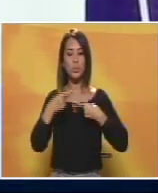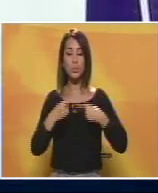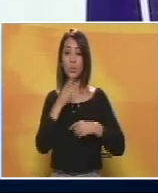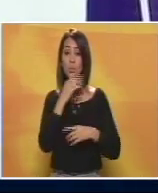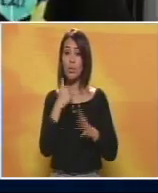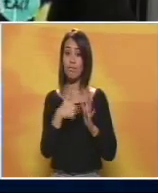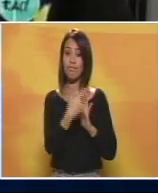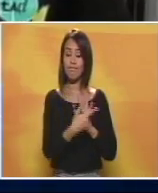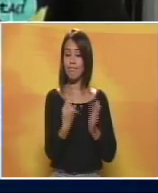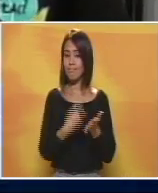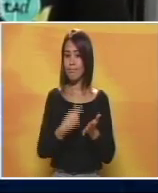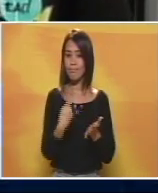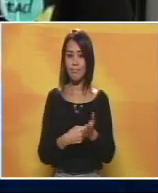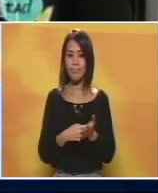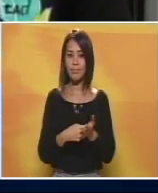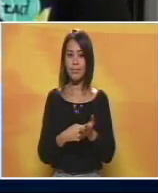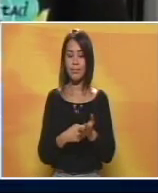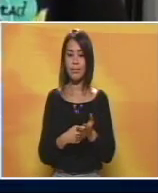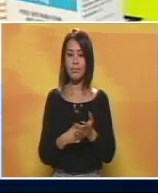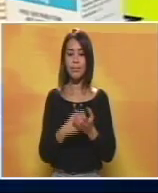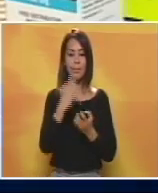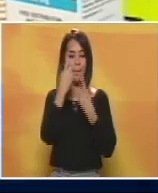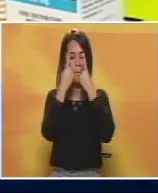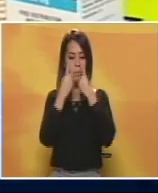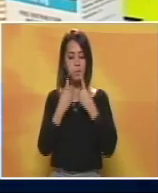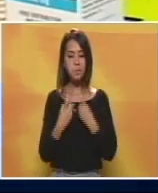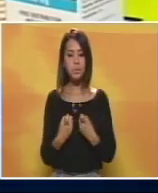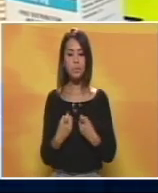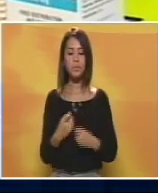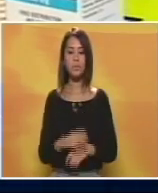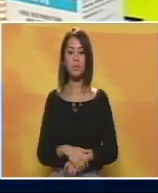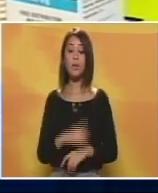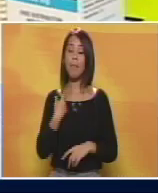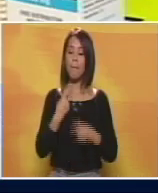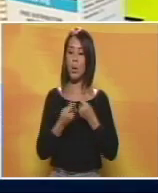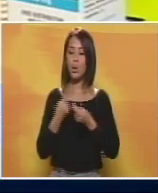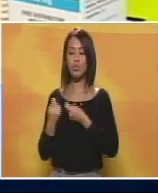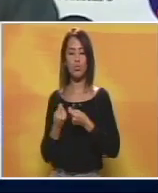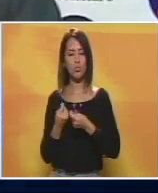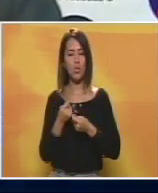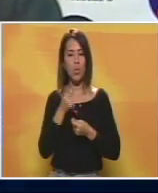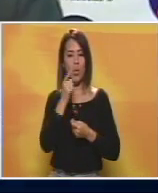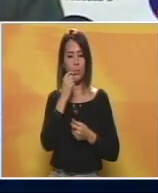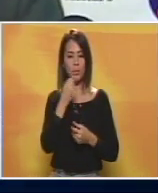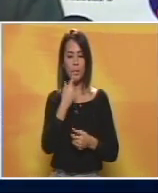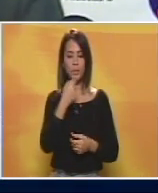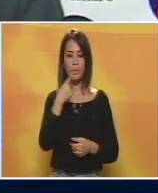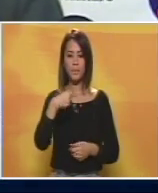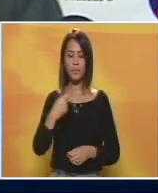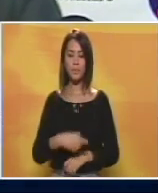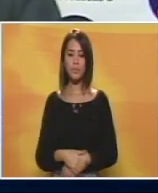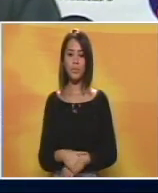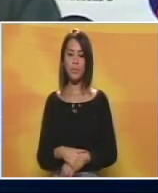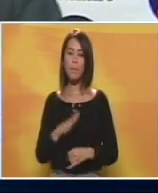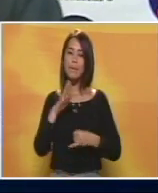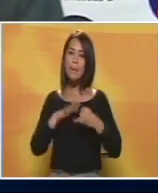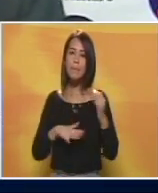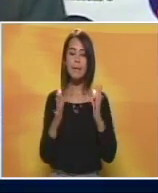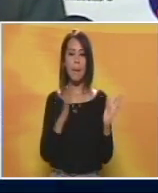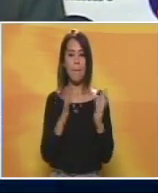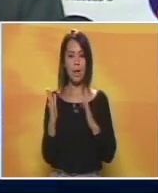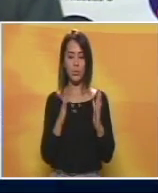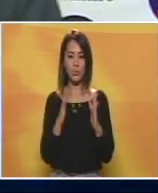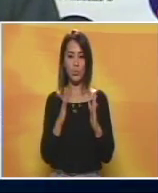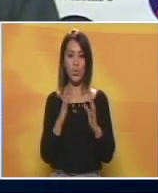con los reactivos necesarios para las pruebas de detección primaria, monitoreo y control de la enfermedad. Para el cierre del mes de marzo